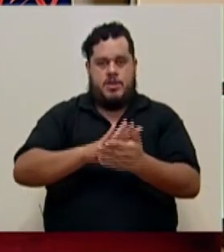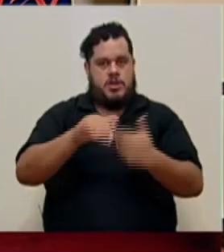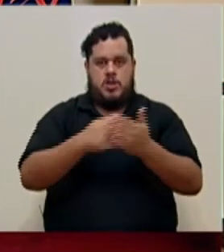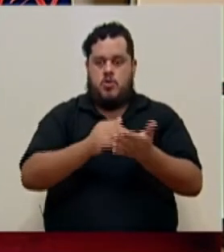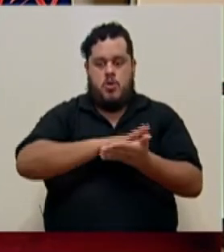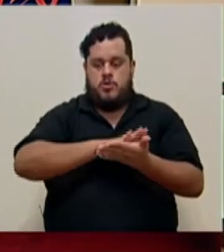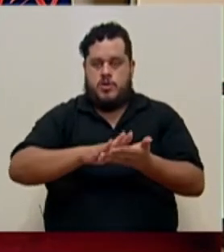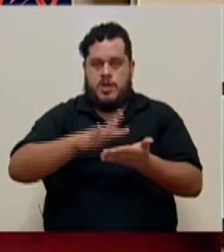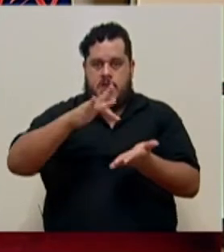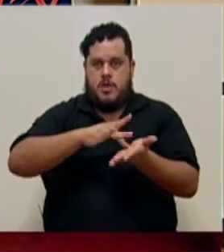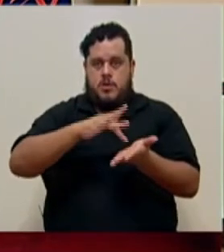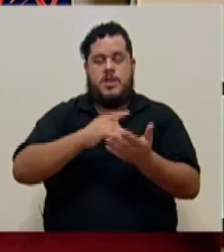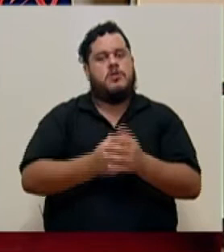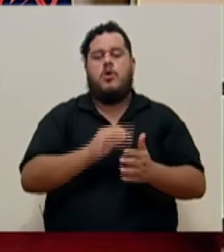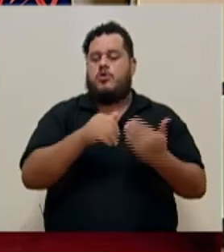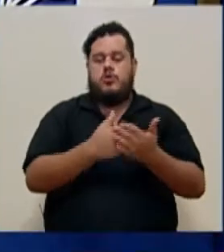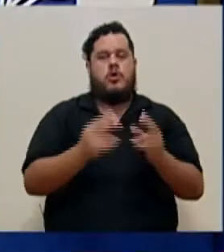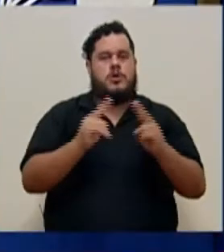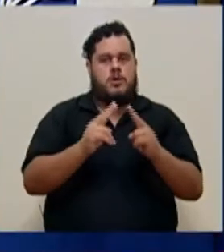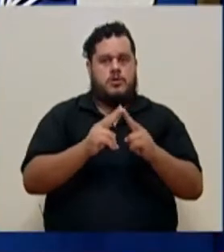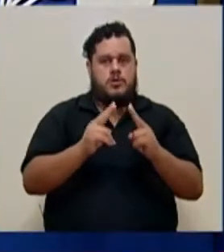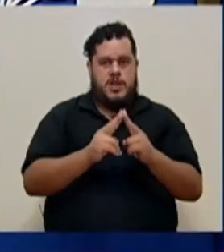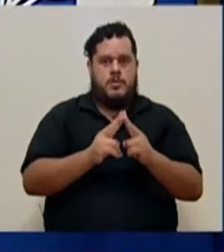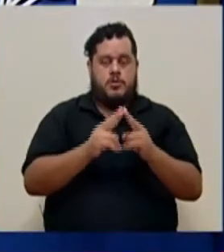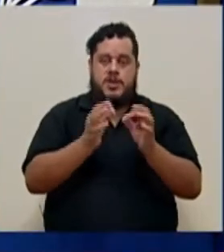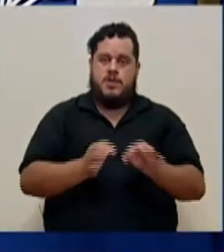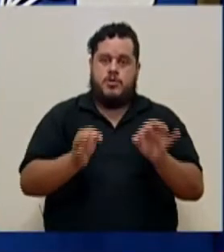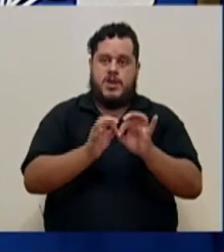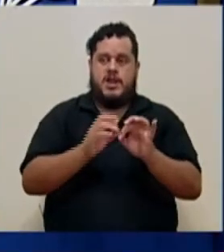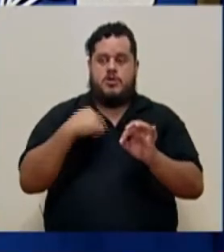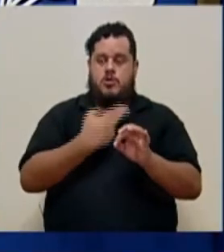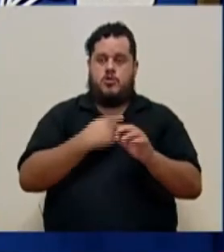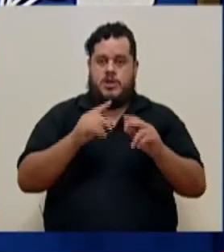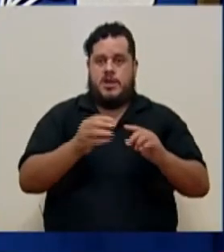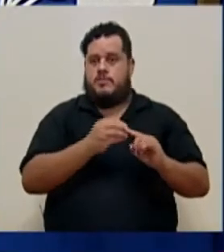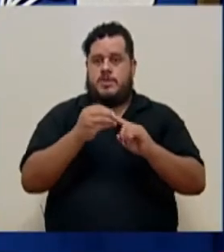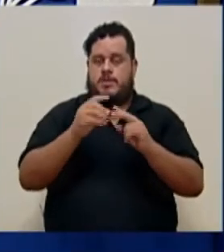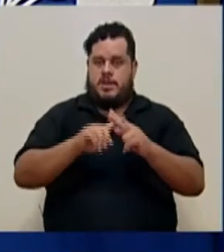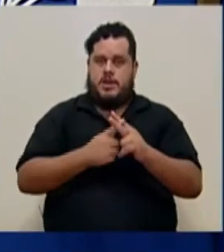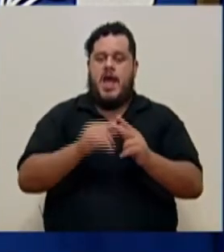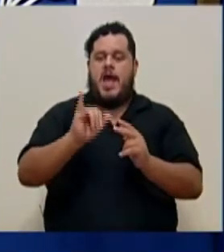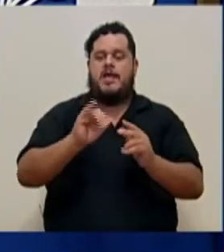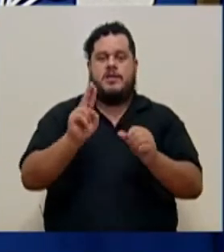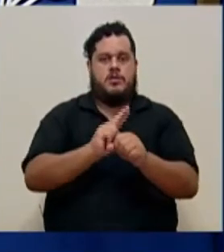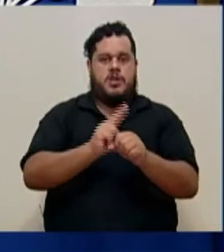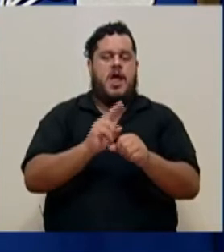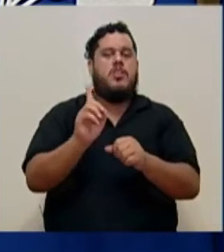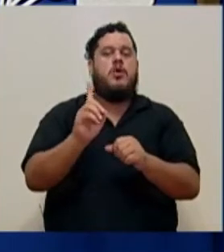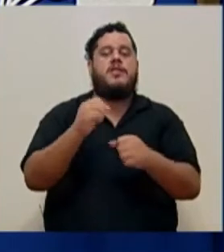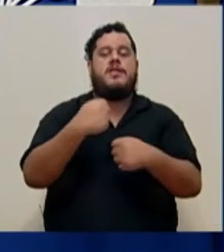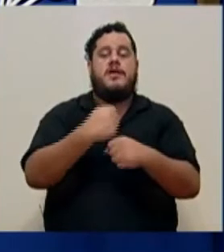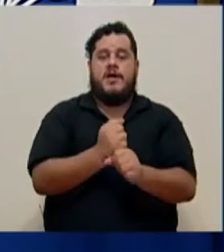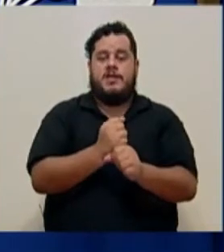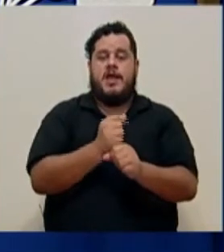contacto, todo lo que ya conocemos de sobra, que son nuestras principales herramientas, así se estará aplicando en los lugares donde tengan que hacerse estos